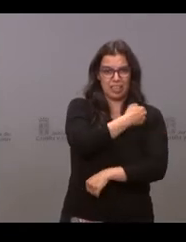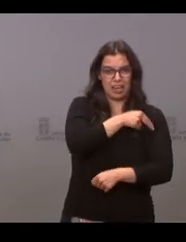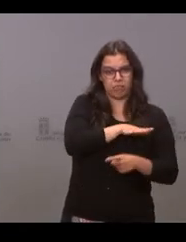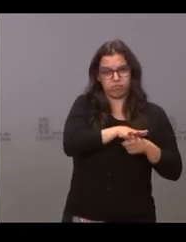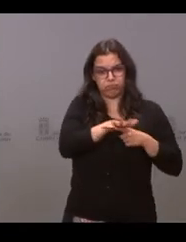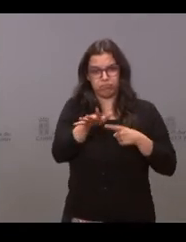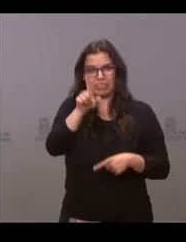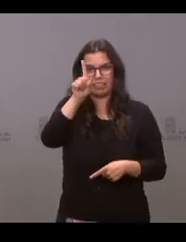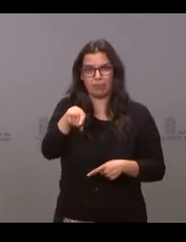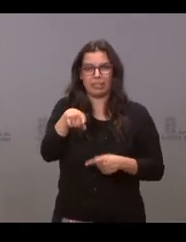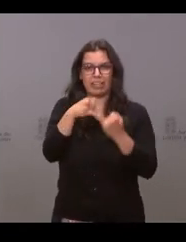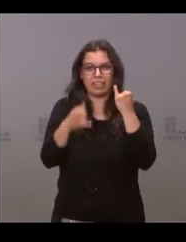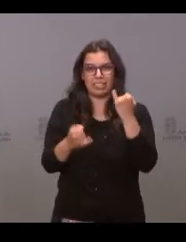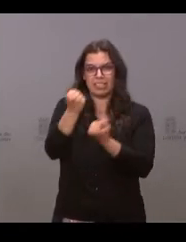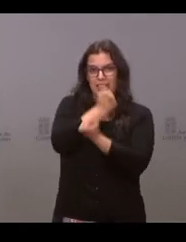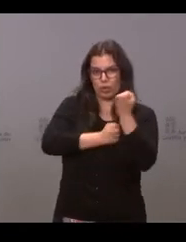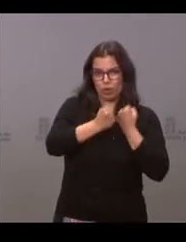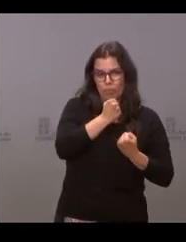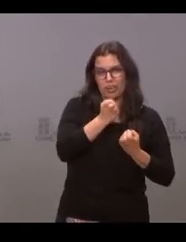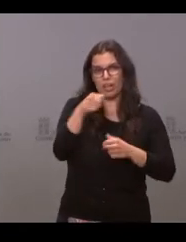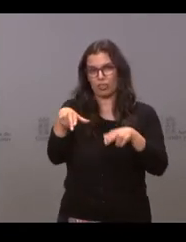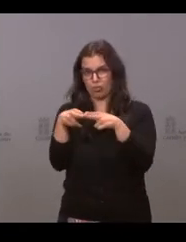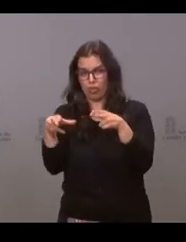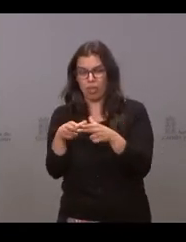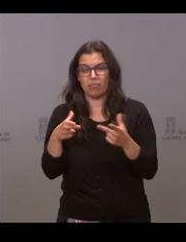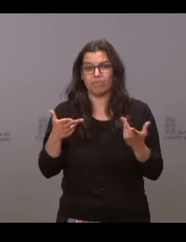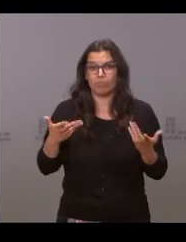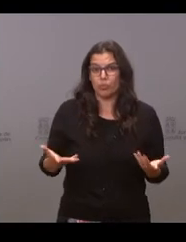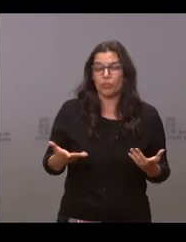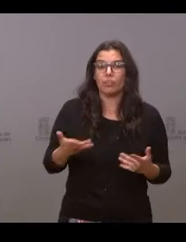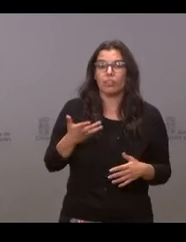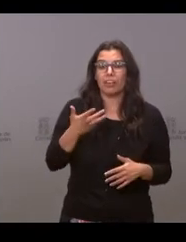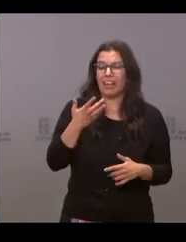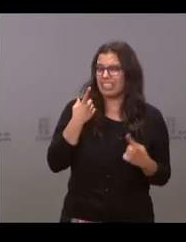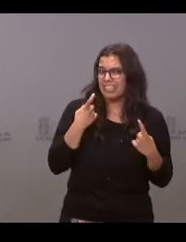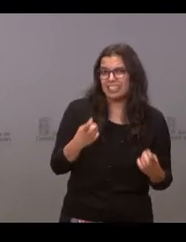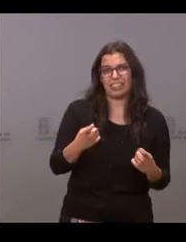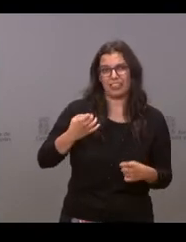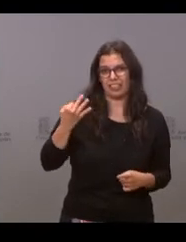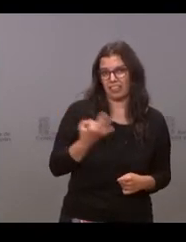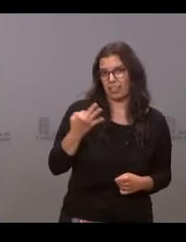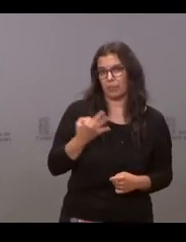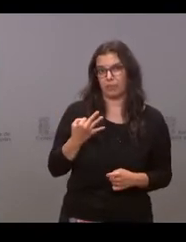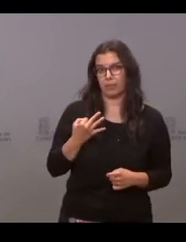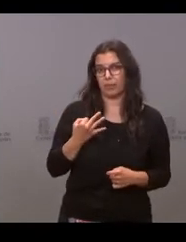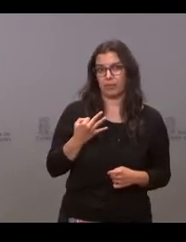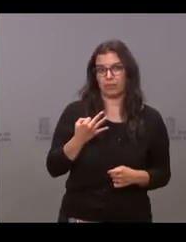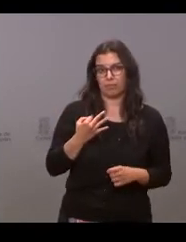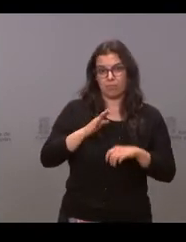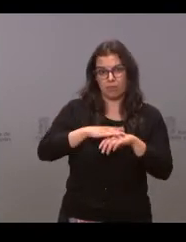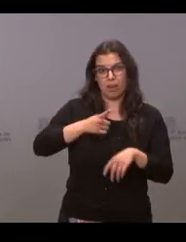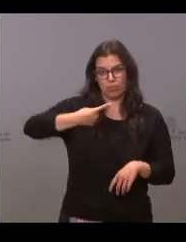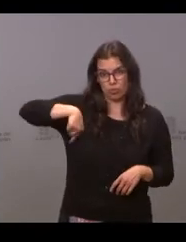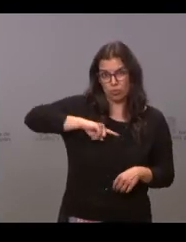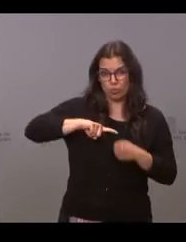a una crisis económica y social por lo tanto se hacía imprescindible para los agentes del